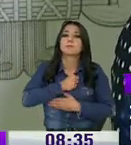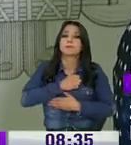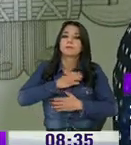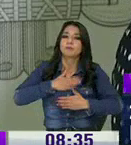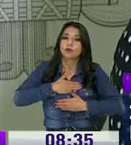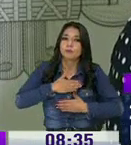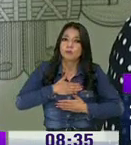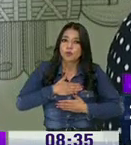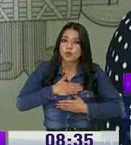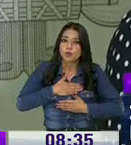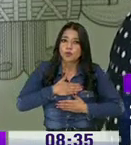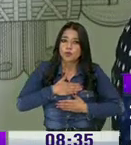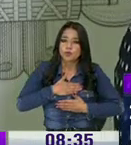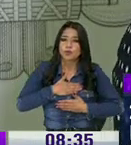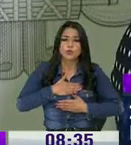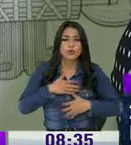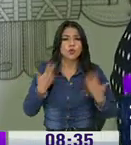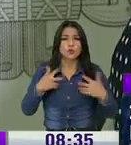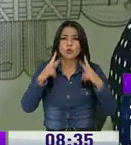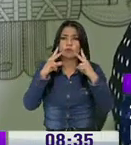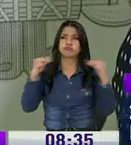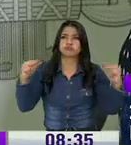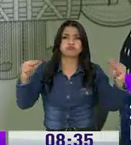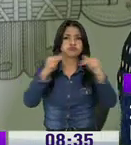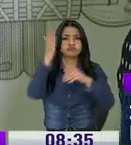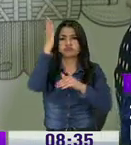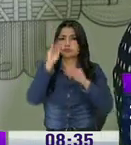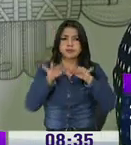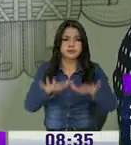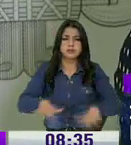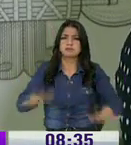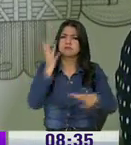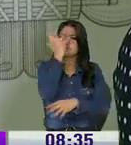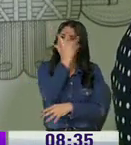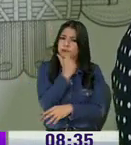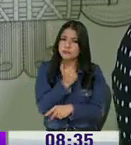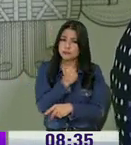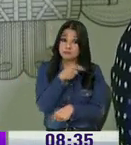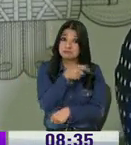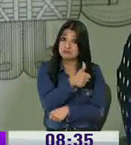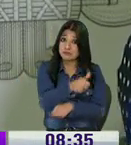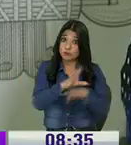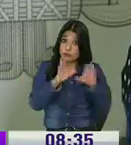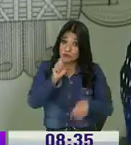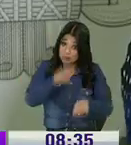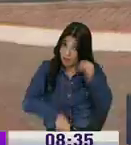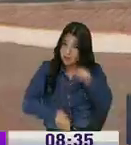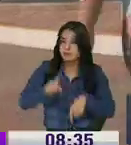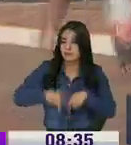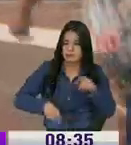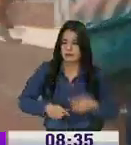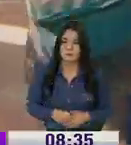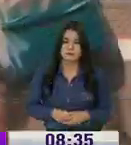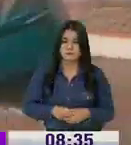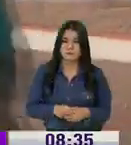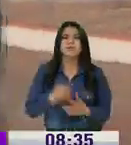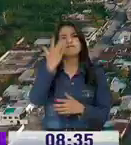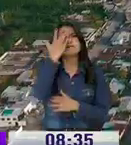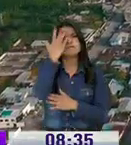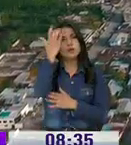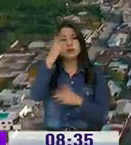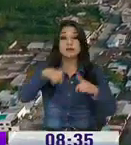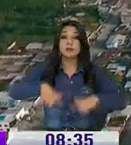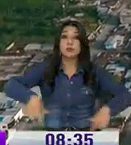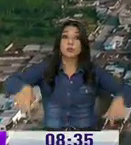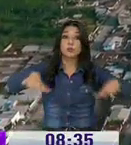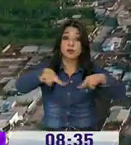porque tenemos una naturaleza bendecida y maravillosa que no podemos los mismos ecuatorianos dañarles. Y esto debido a que el sitio donde se